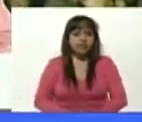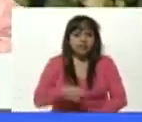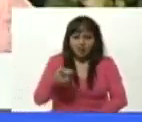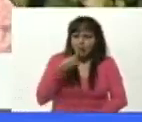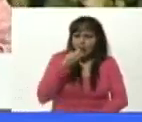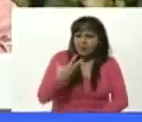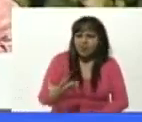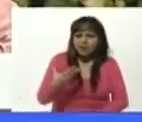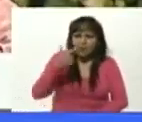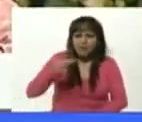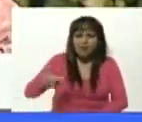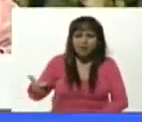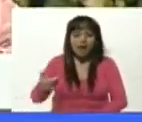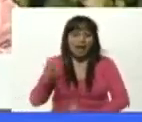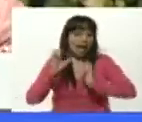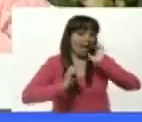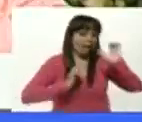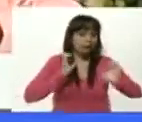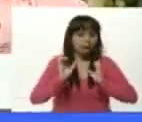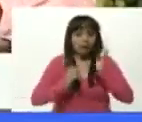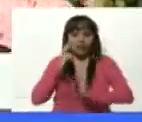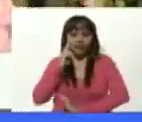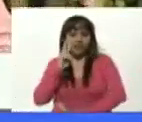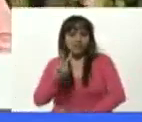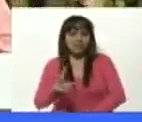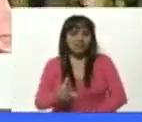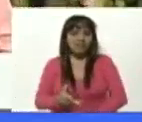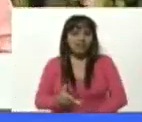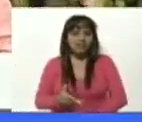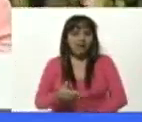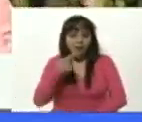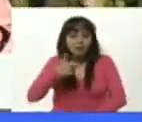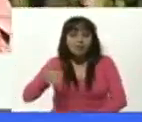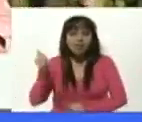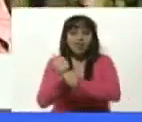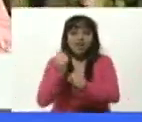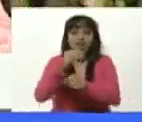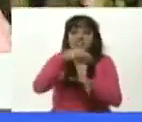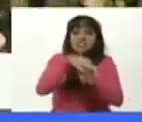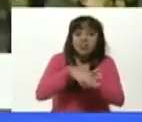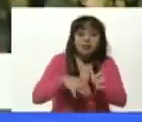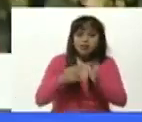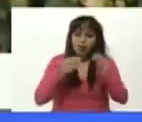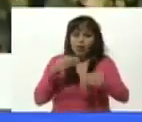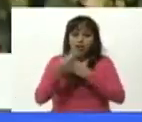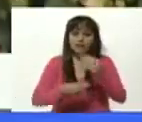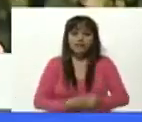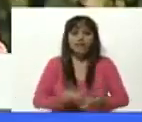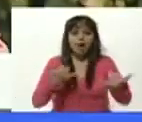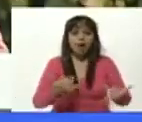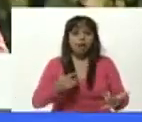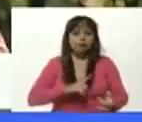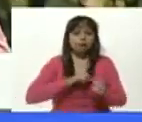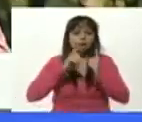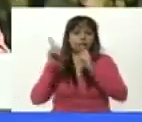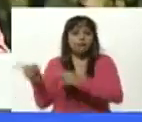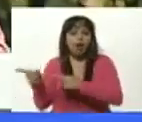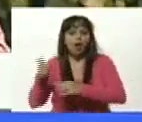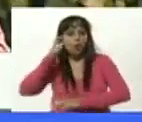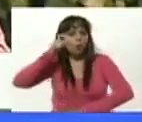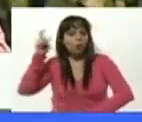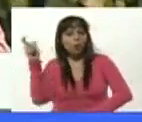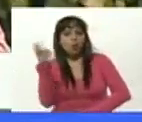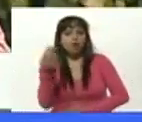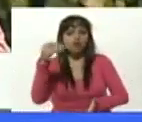que la gente se estimule, que todo el mundo se ponga a producir? Bueno, vámonos directo otra vez al Guárico,